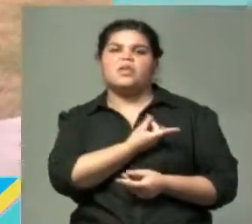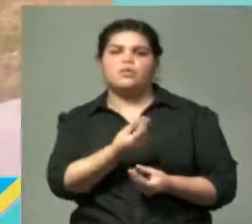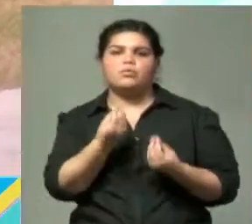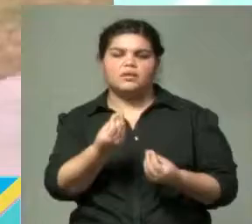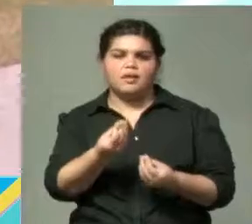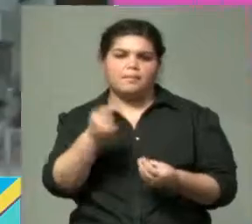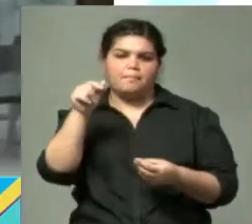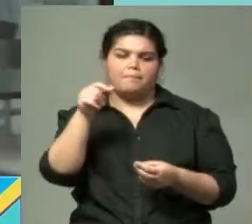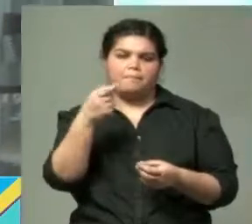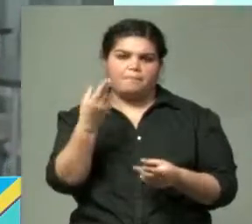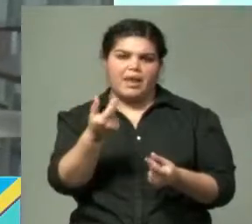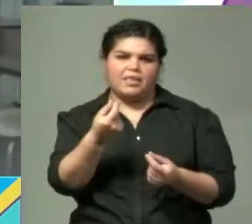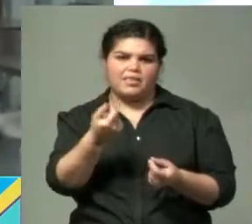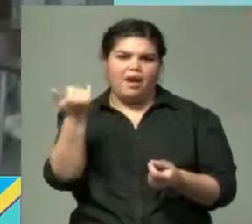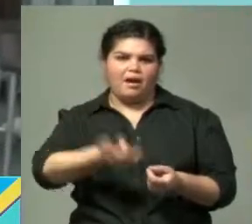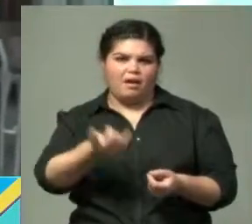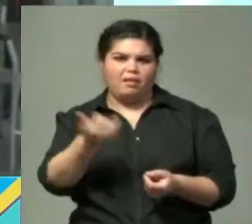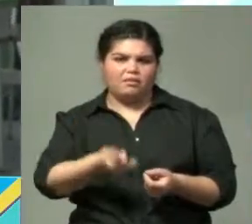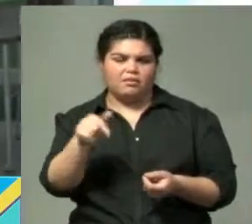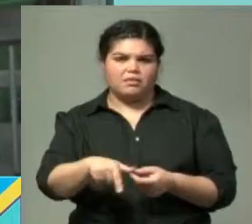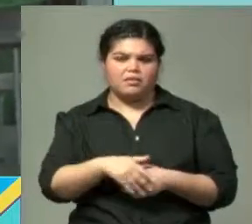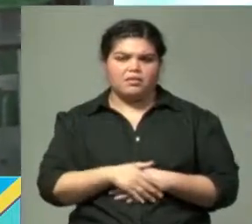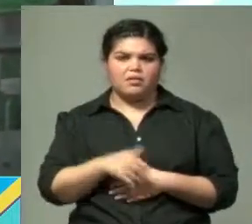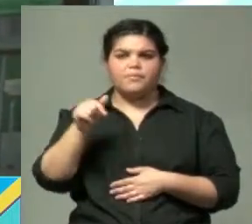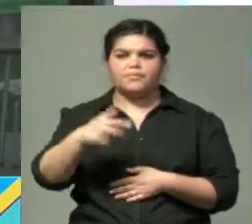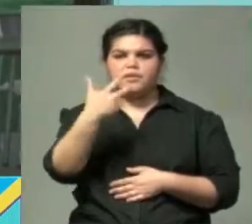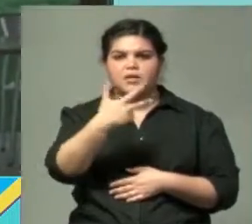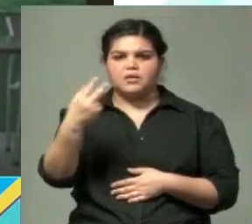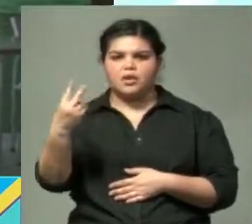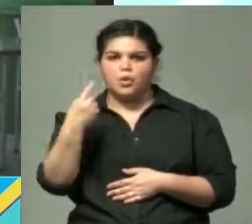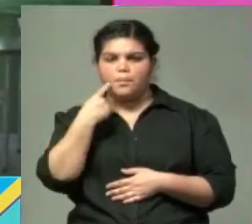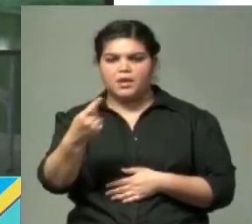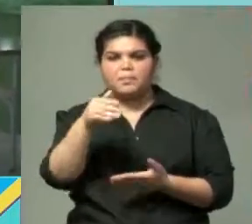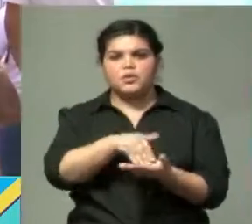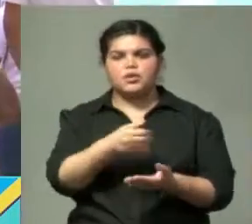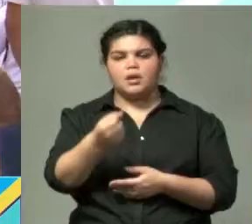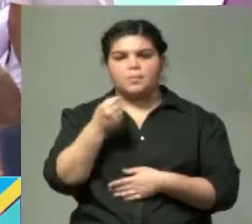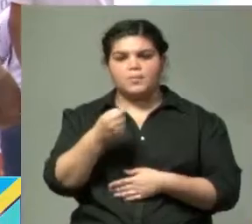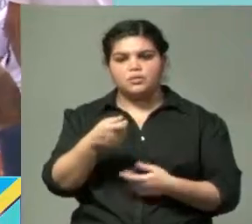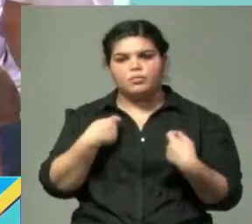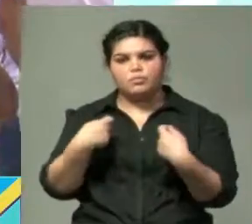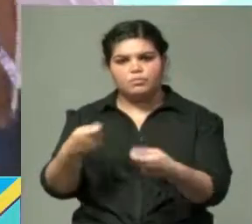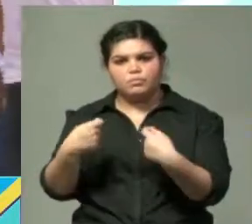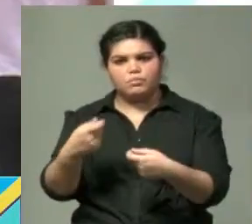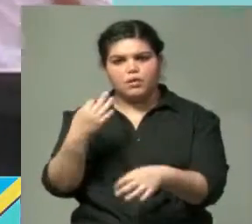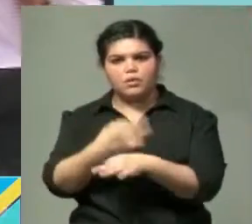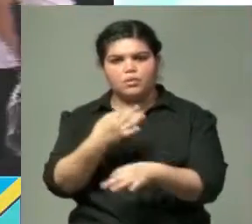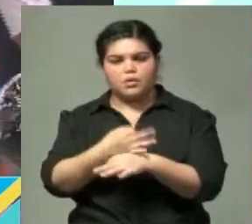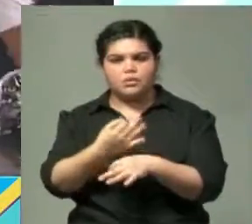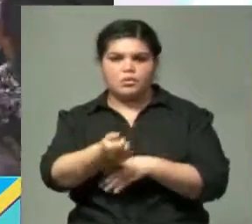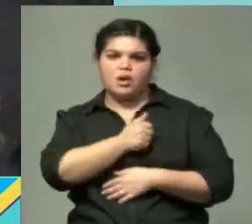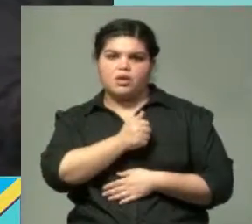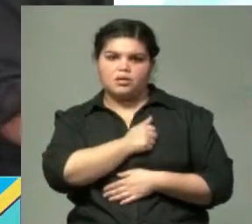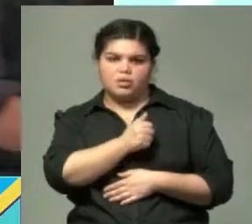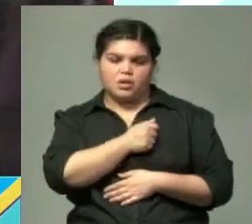plata. Primero creemos que tenemos que dejar de destinar 32.000 millones de pesos todos los años a financiar la educación católica, por